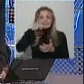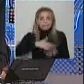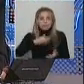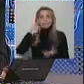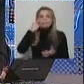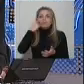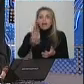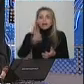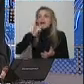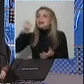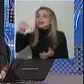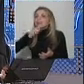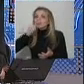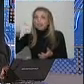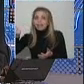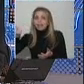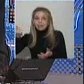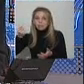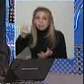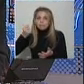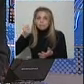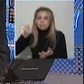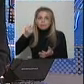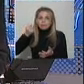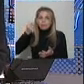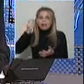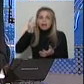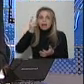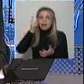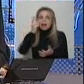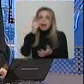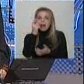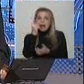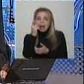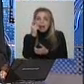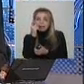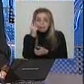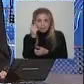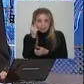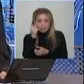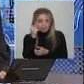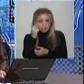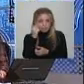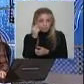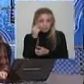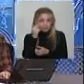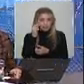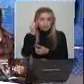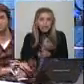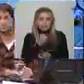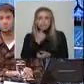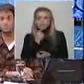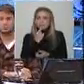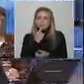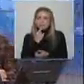Ayer volvimos a discutir que el papá dice que el nene tuiteó que el cuerpo fue encontrado a las 9. Dejó un agujero grande en la duda de todo el